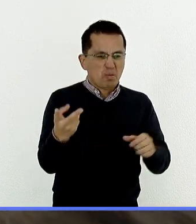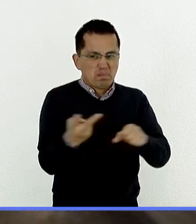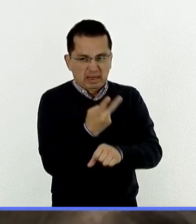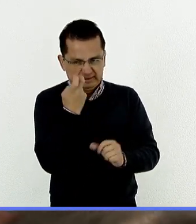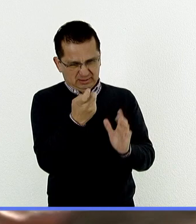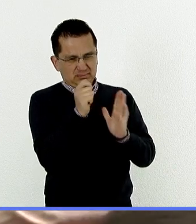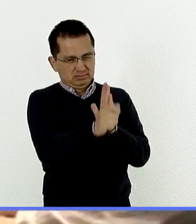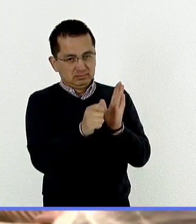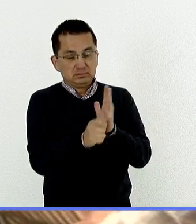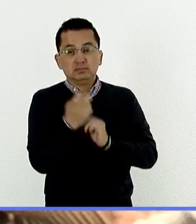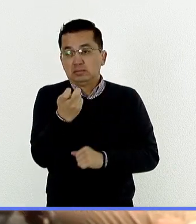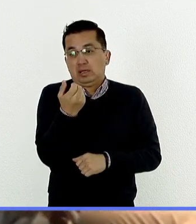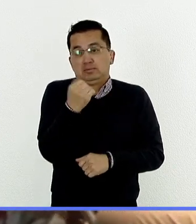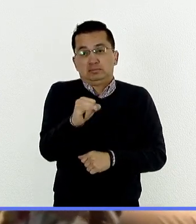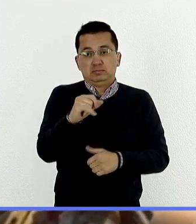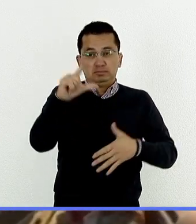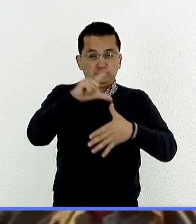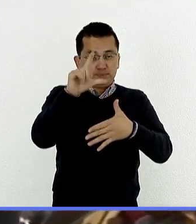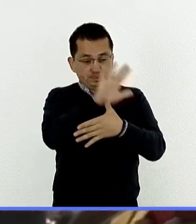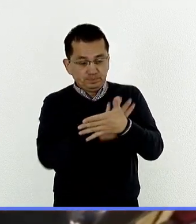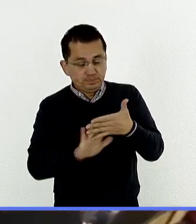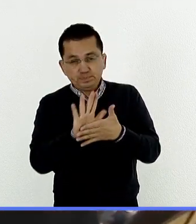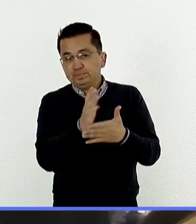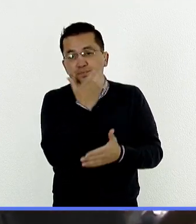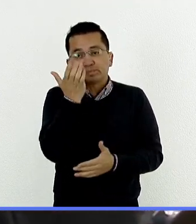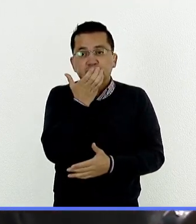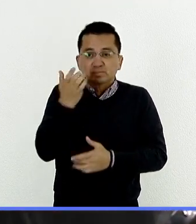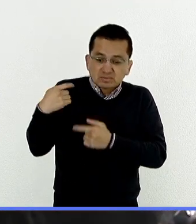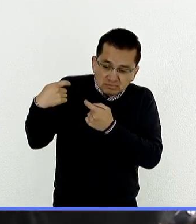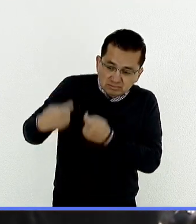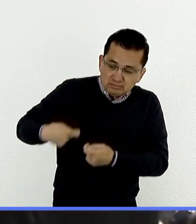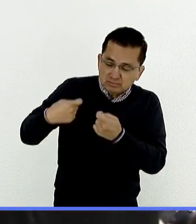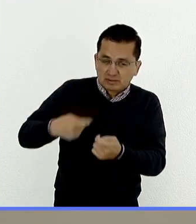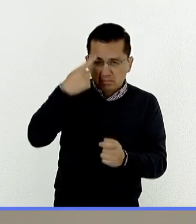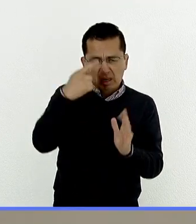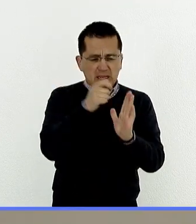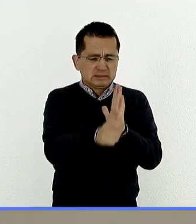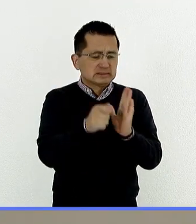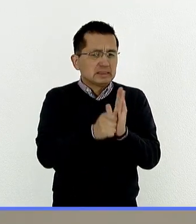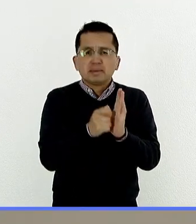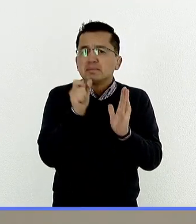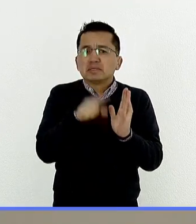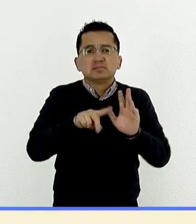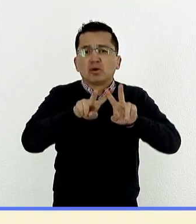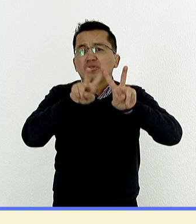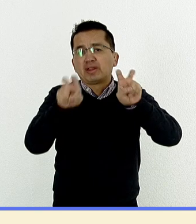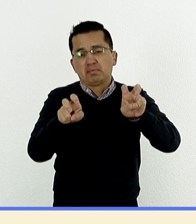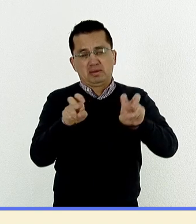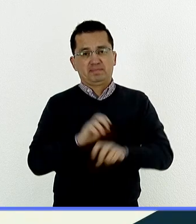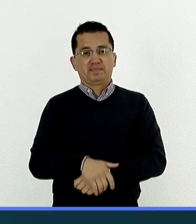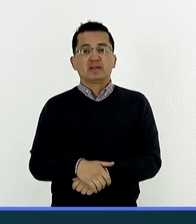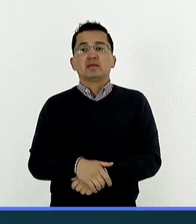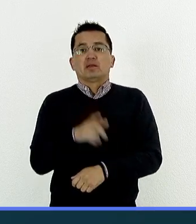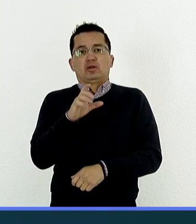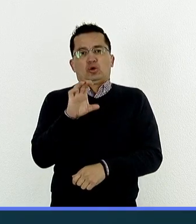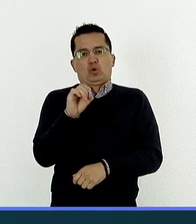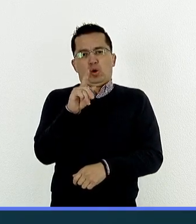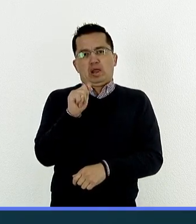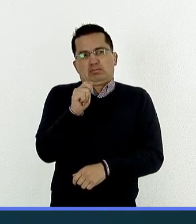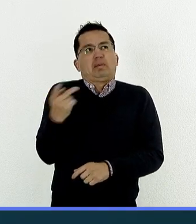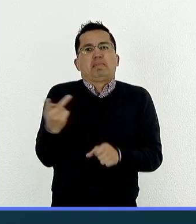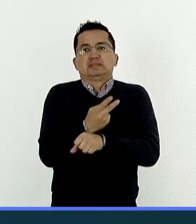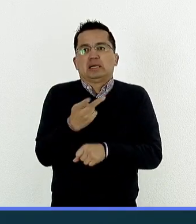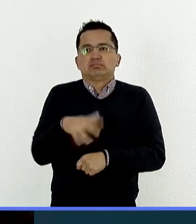de la tradición latinoamericana han sido fundamentales en la escritura de colanzi y en los asuntos literarios que más le inquietan colapsos